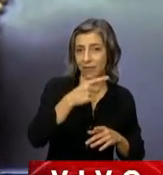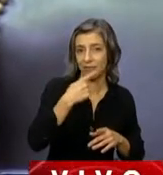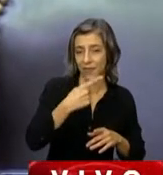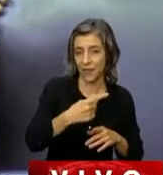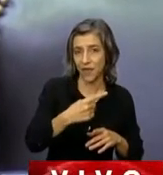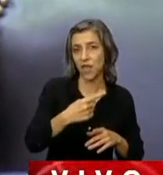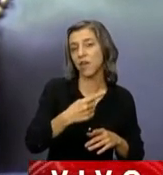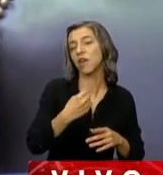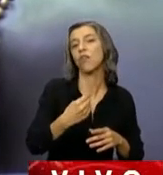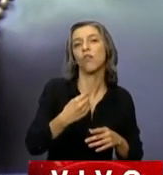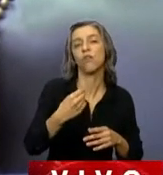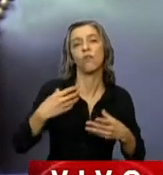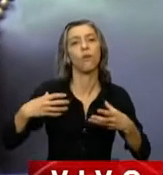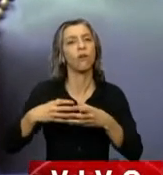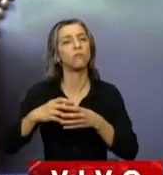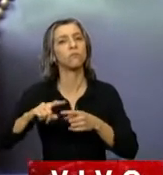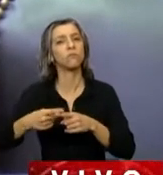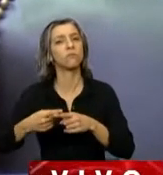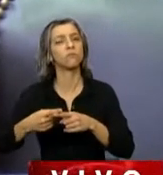que desde el oficialismo